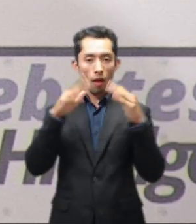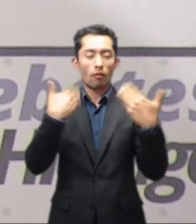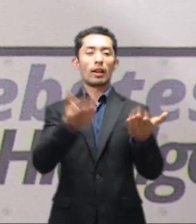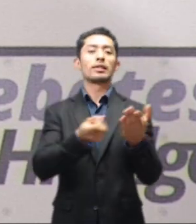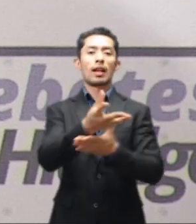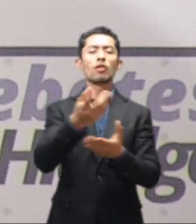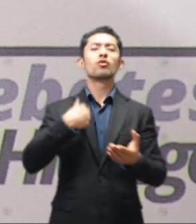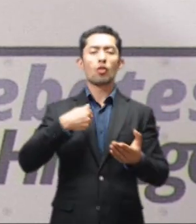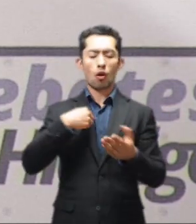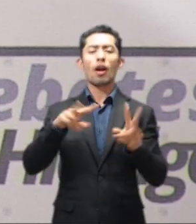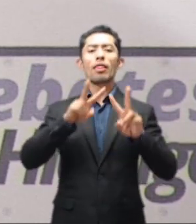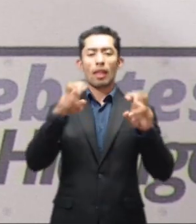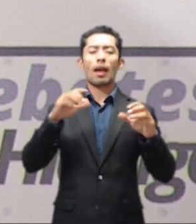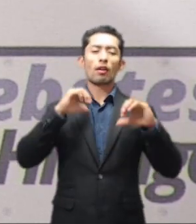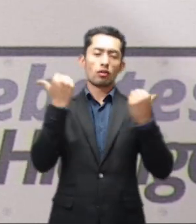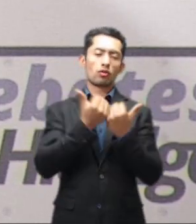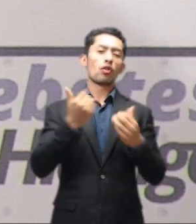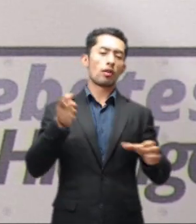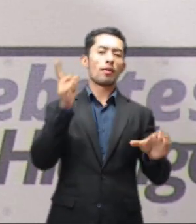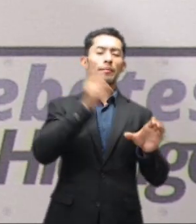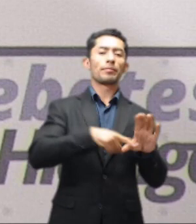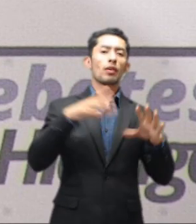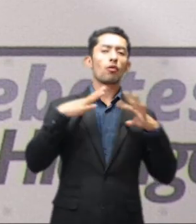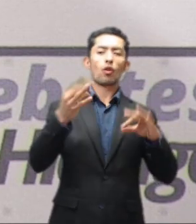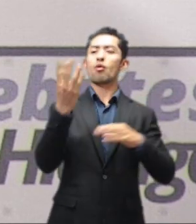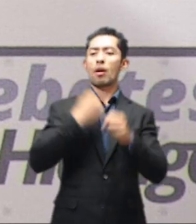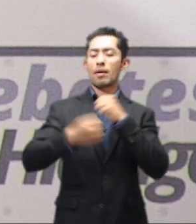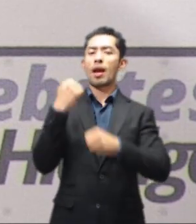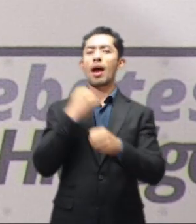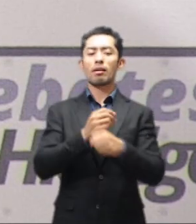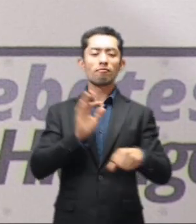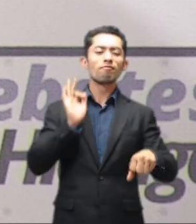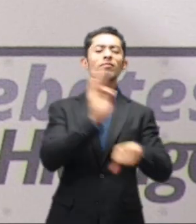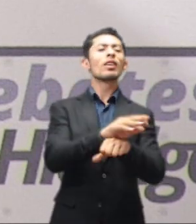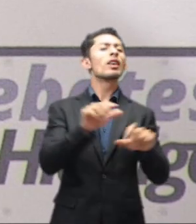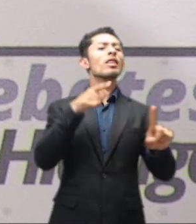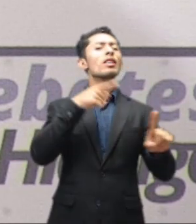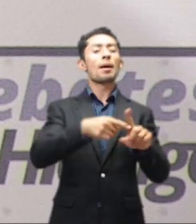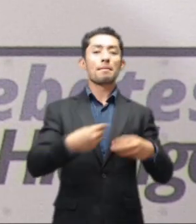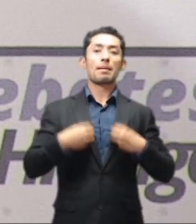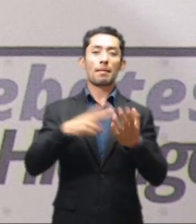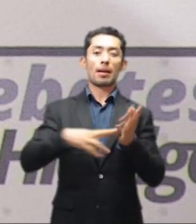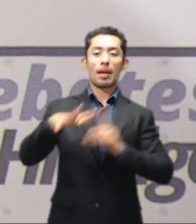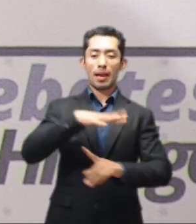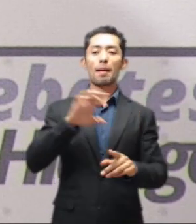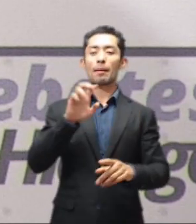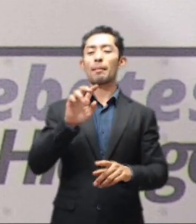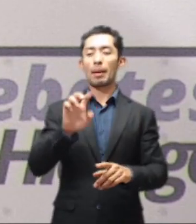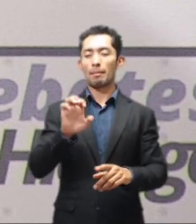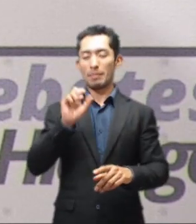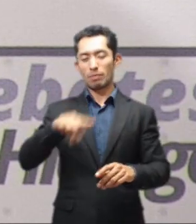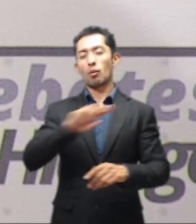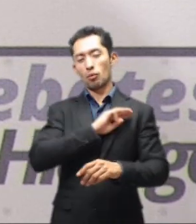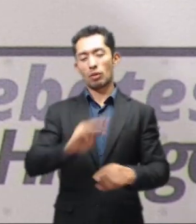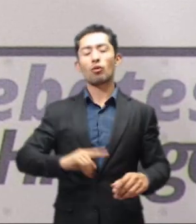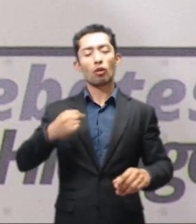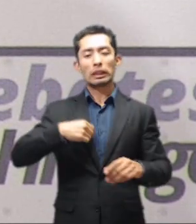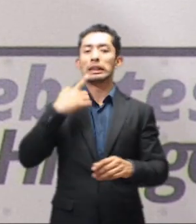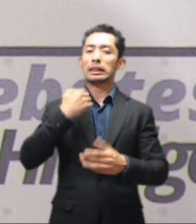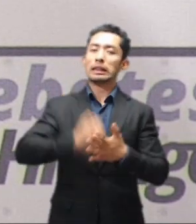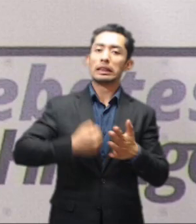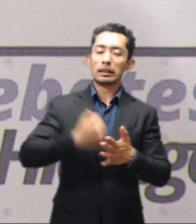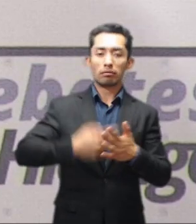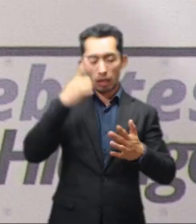he sido parte de una asociación que se fundó hace 9 años en favor del medio ambiente en El Paso yucán hemos luchado para defender el